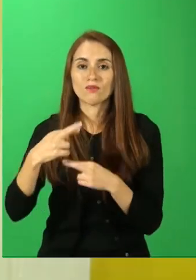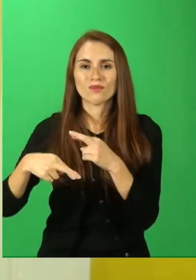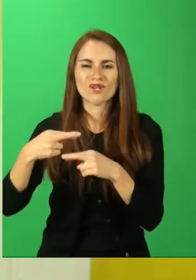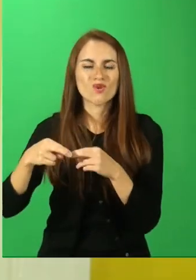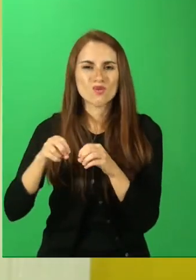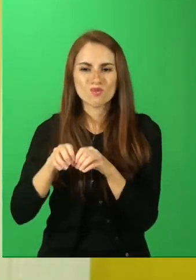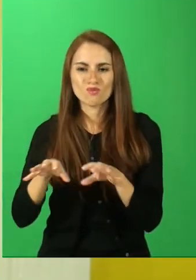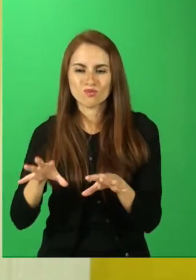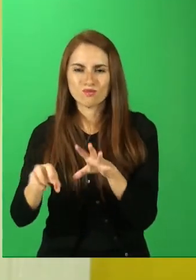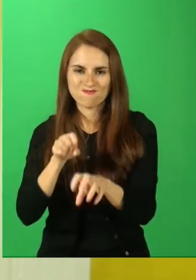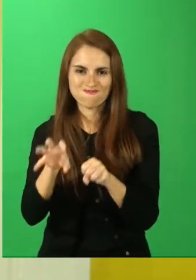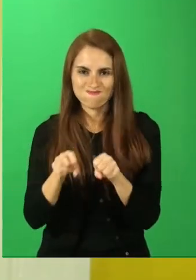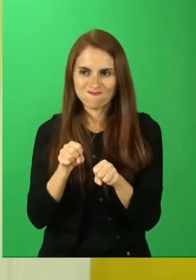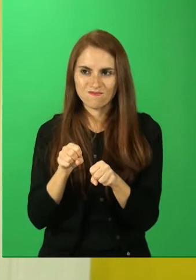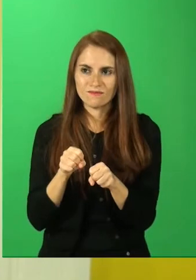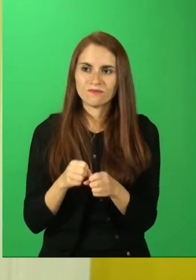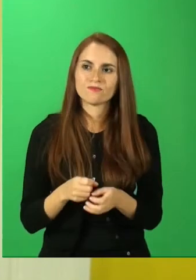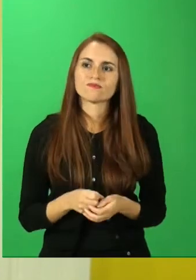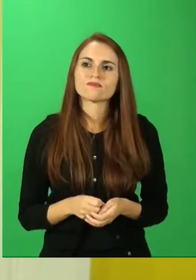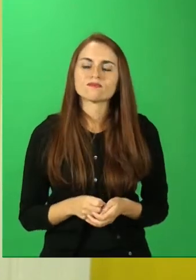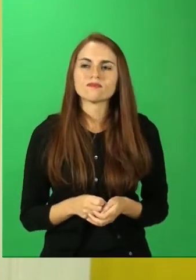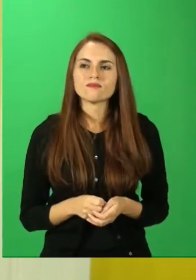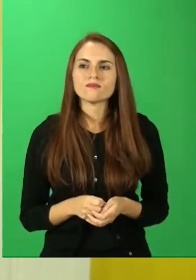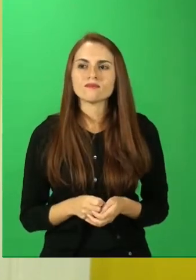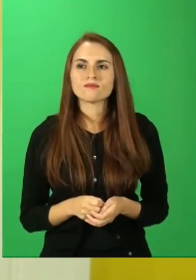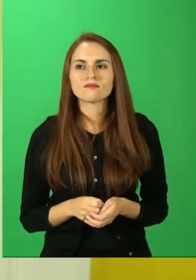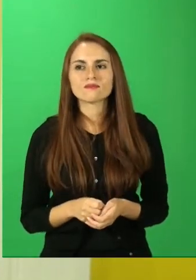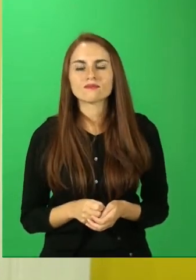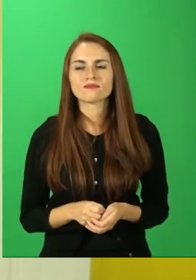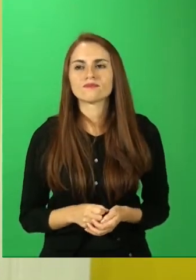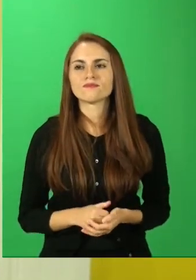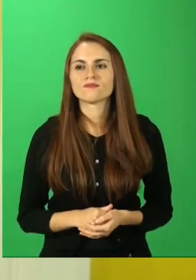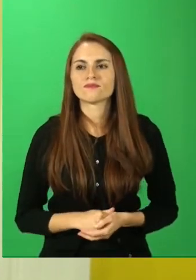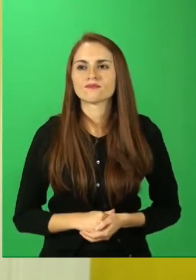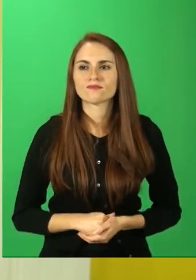ellos. ¿Se entiende? Los fascistas y el país como tal.